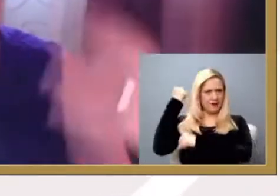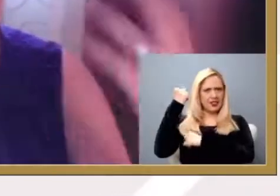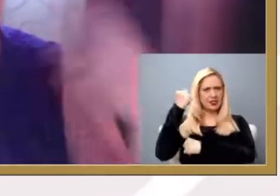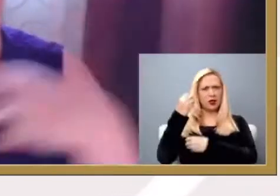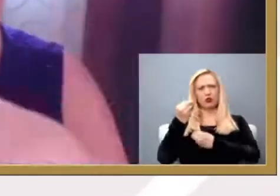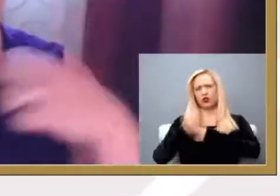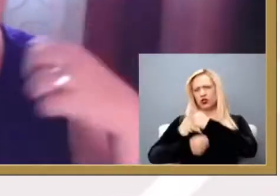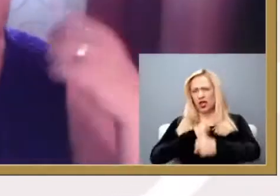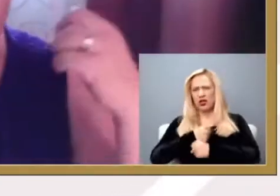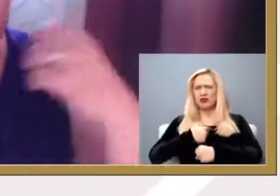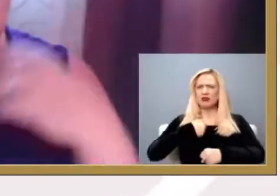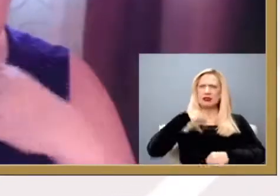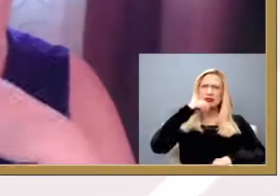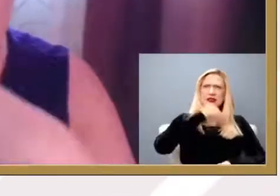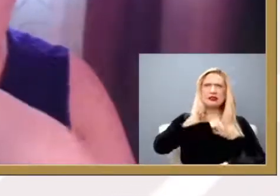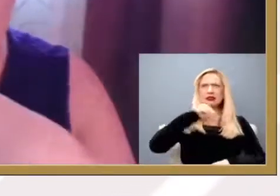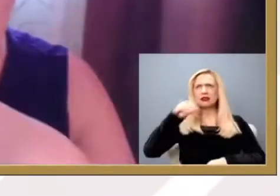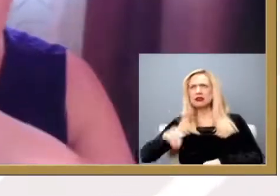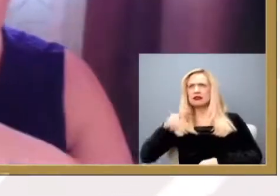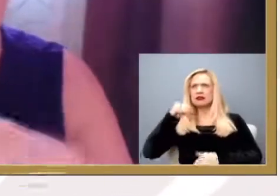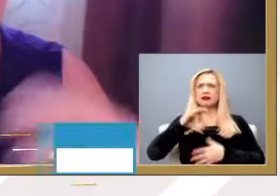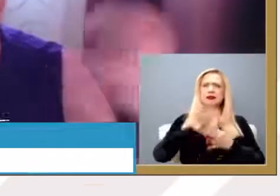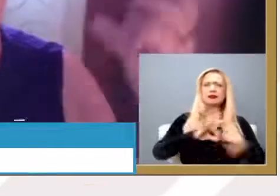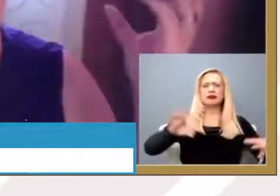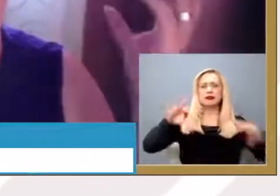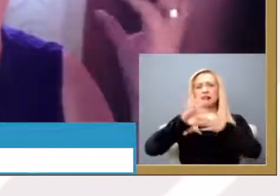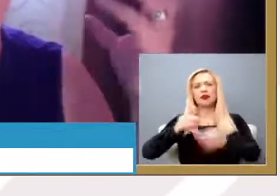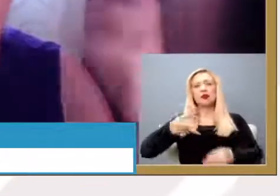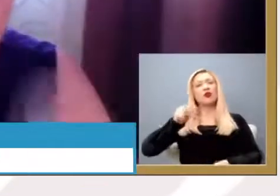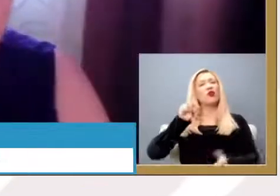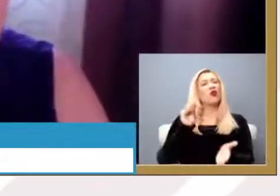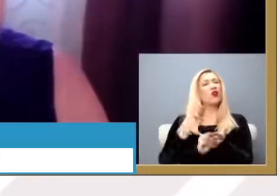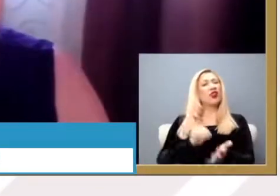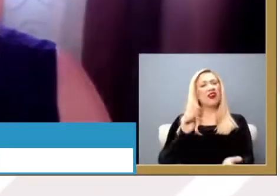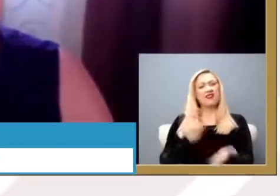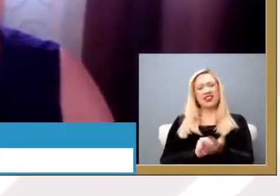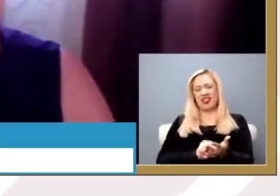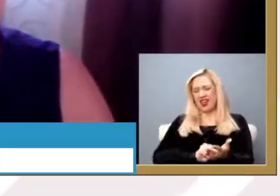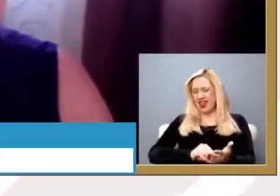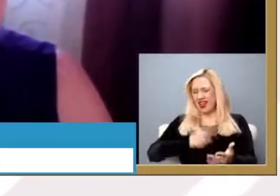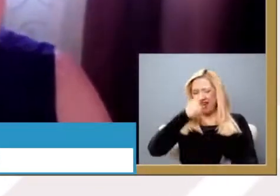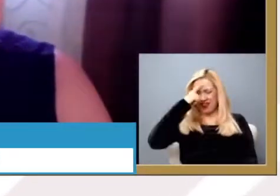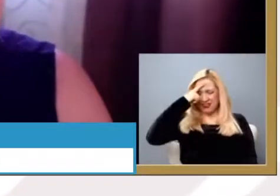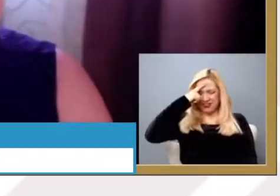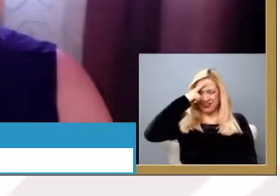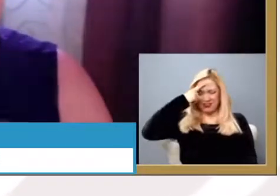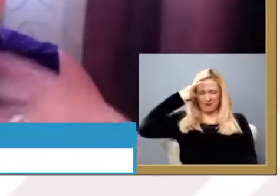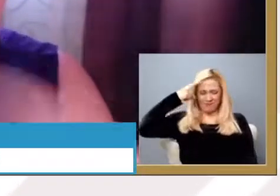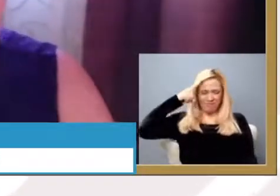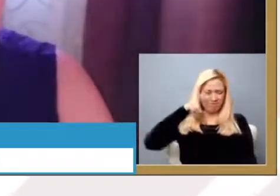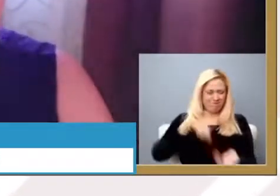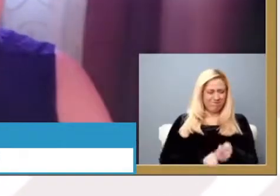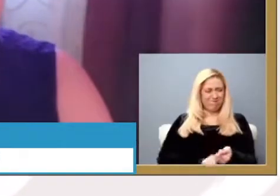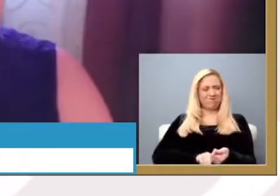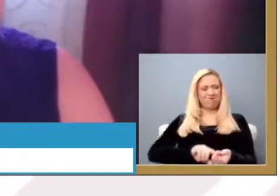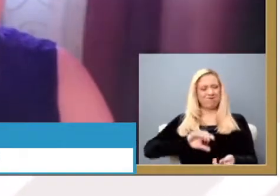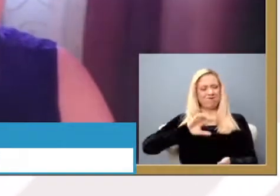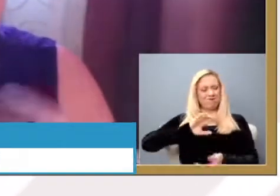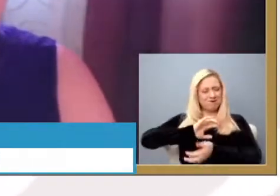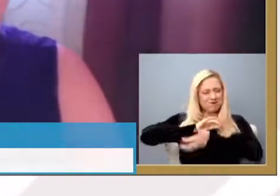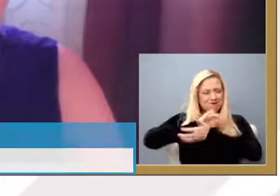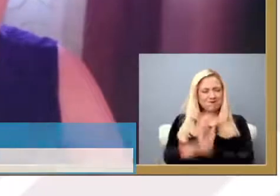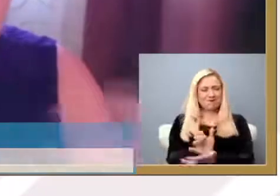pues tienes tan introyectado, está tan dentro del tuétano todas estas cargas discriminatorias, estos prejuicios,